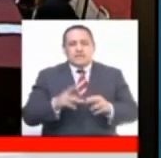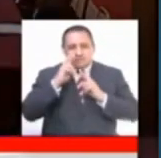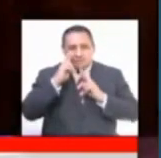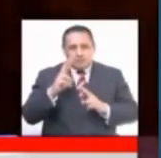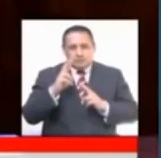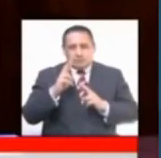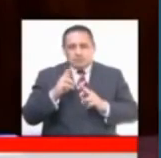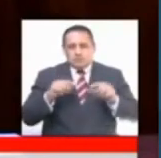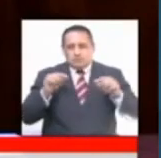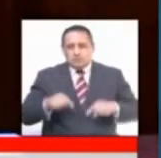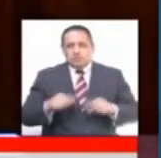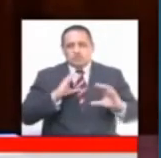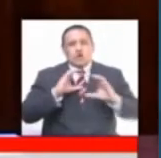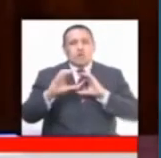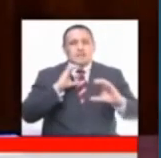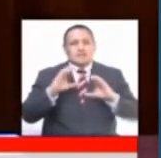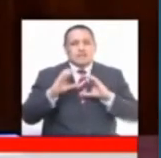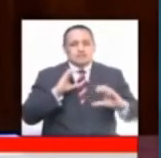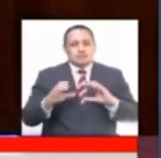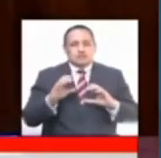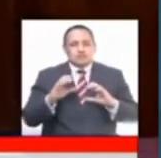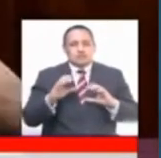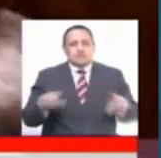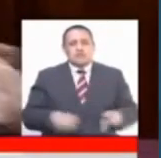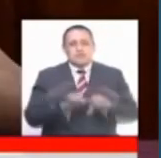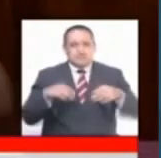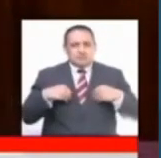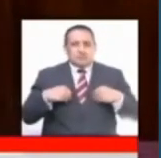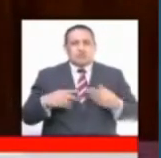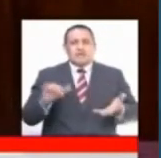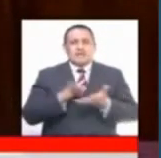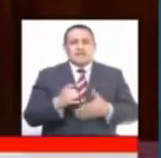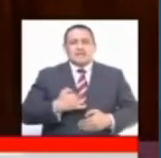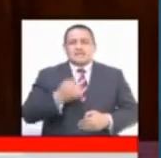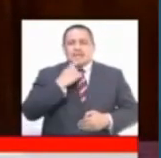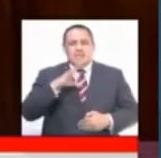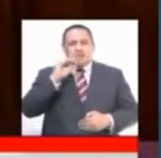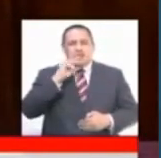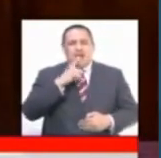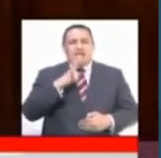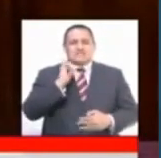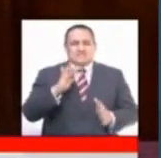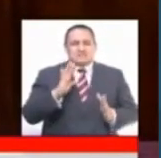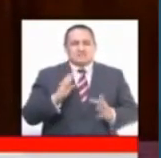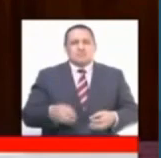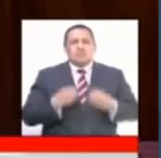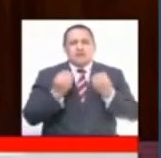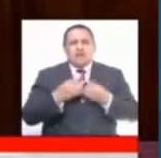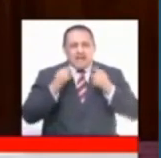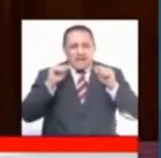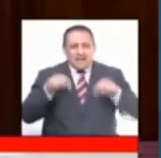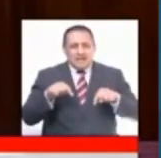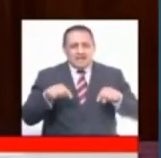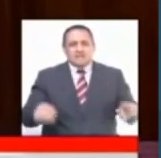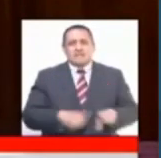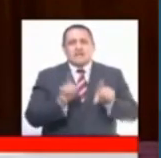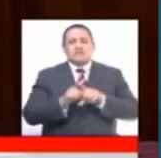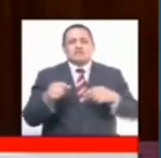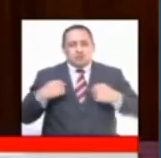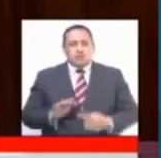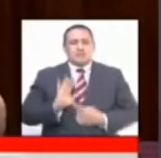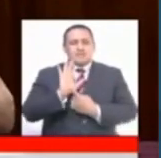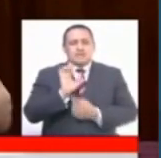lo aprueban o no lo aprueban. Pero de que han presentado un proyecto ley, sí. Entonces yo le voy a decir que